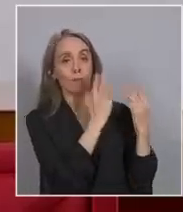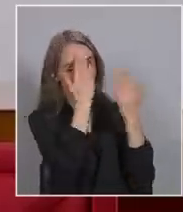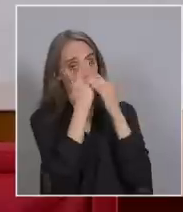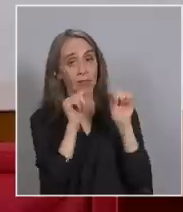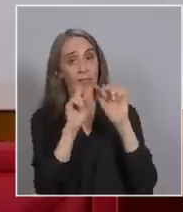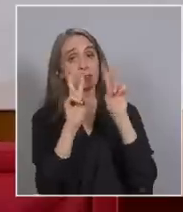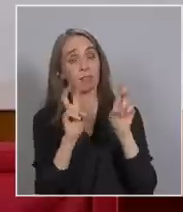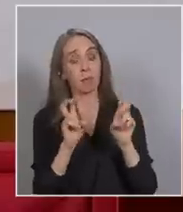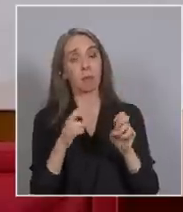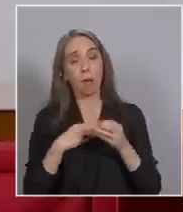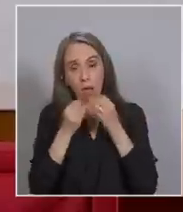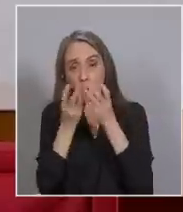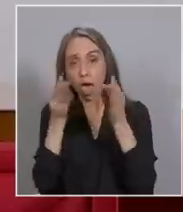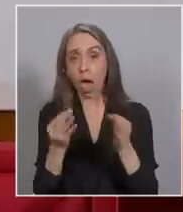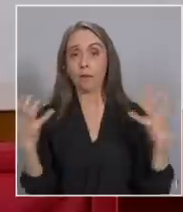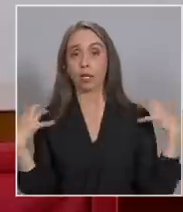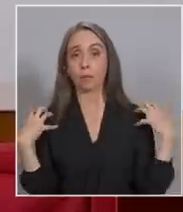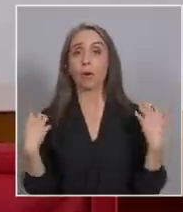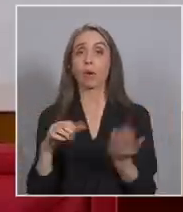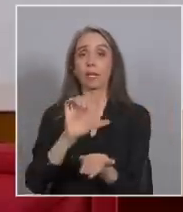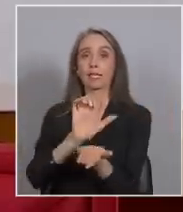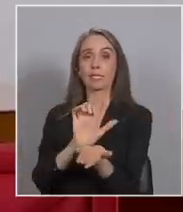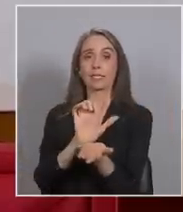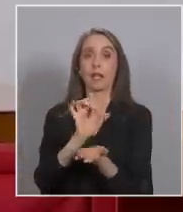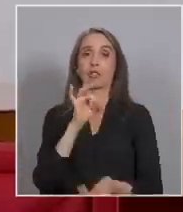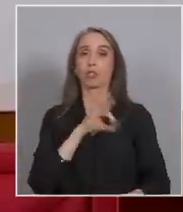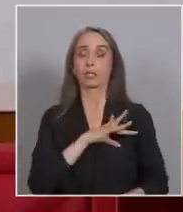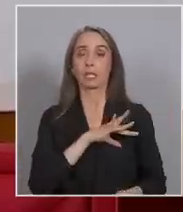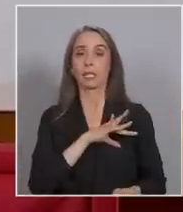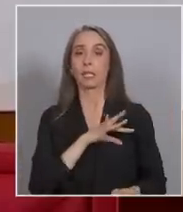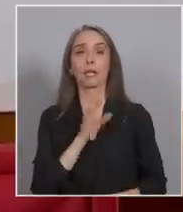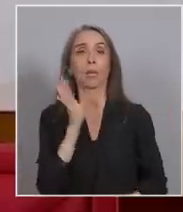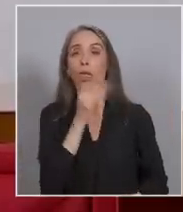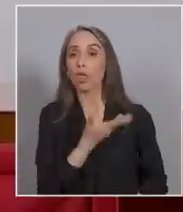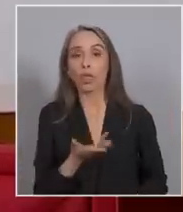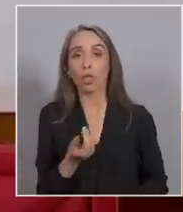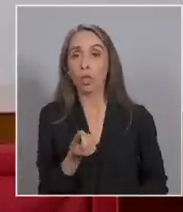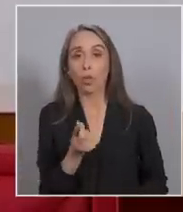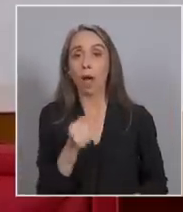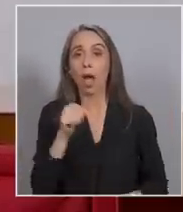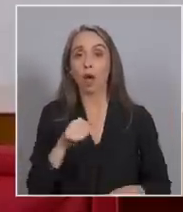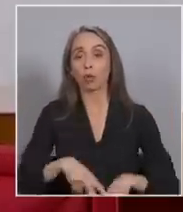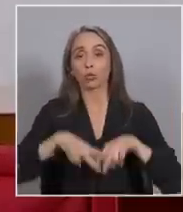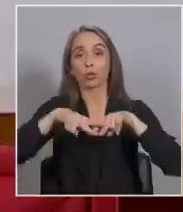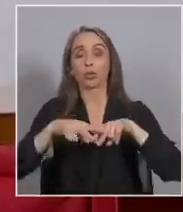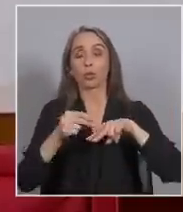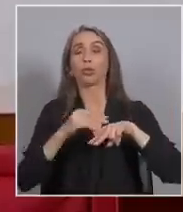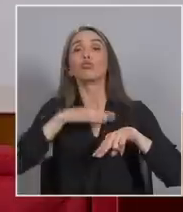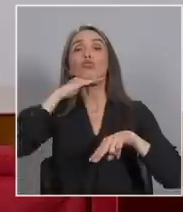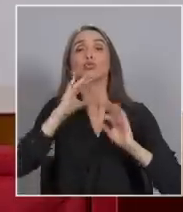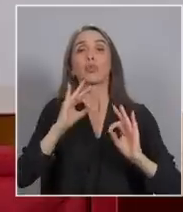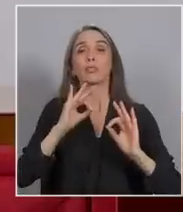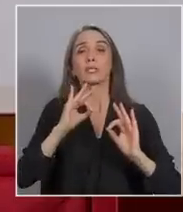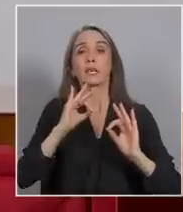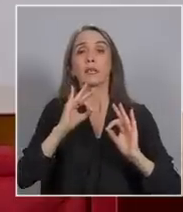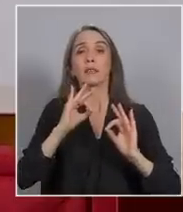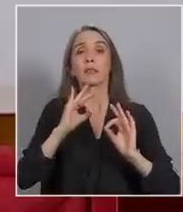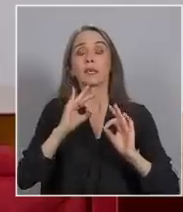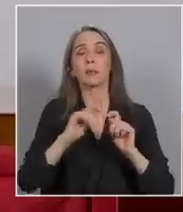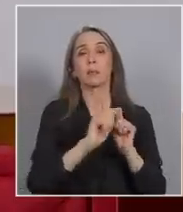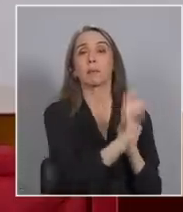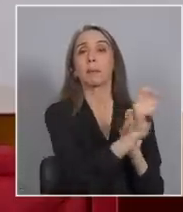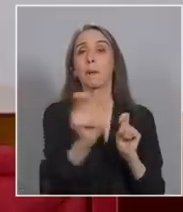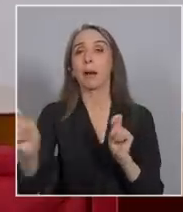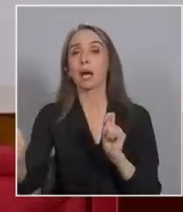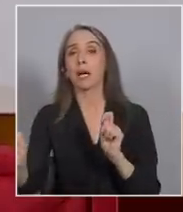responsable. El Estado de Chile no cuenta hoy con los recursos suficientes para hacerse cargo